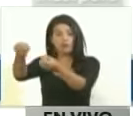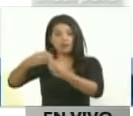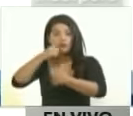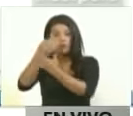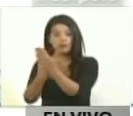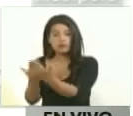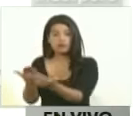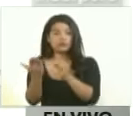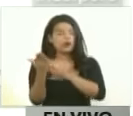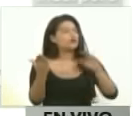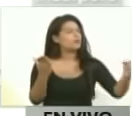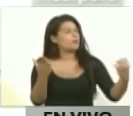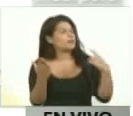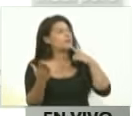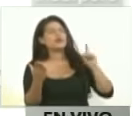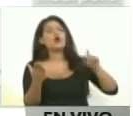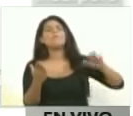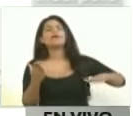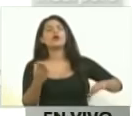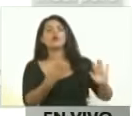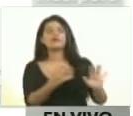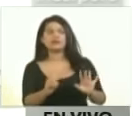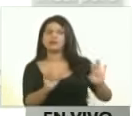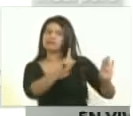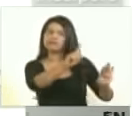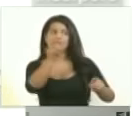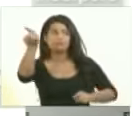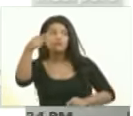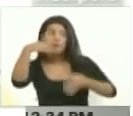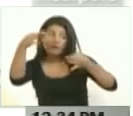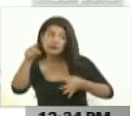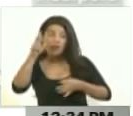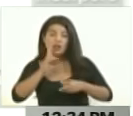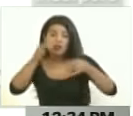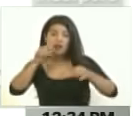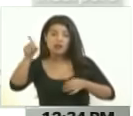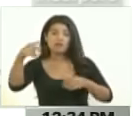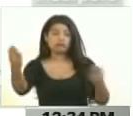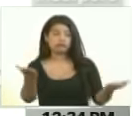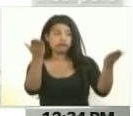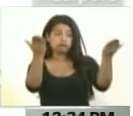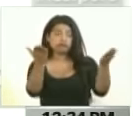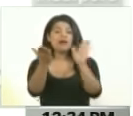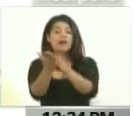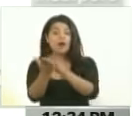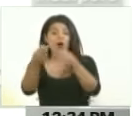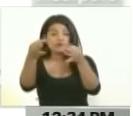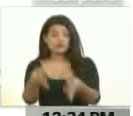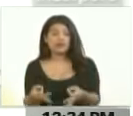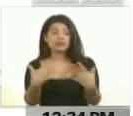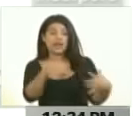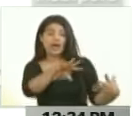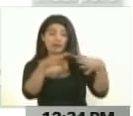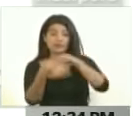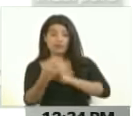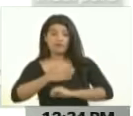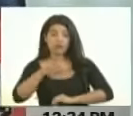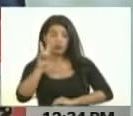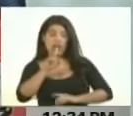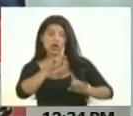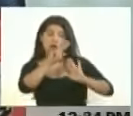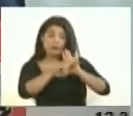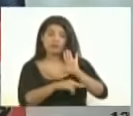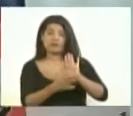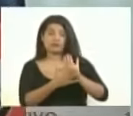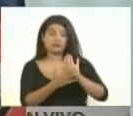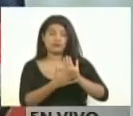normas. Pero en cuanto a las normas vigentes, Venezuela ha incorporado 1.001 normas. Que no se refleja